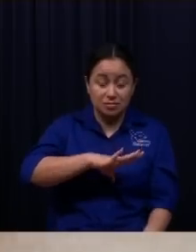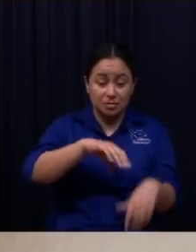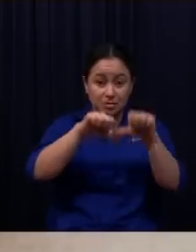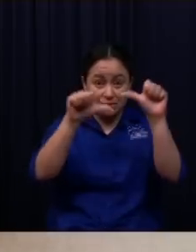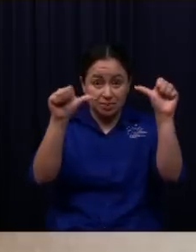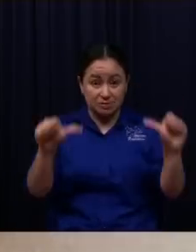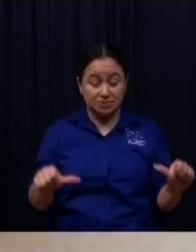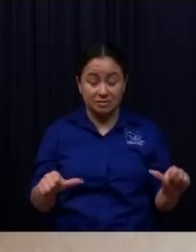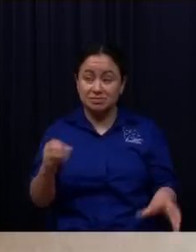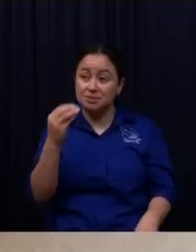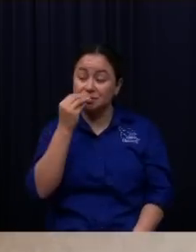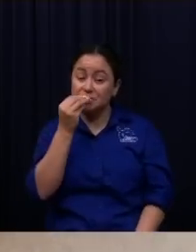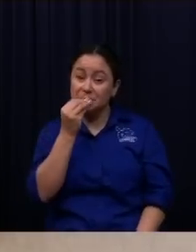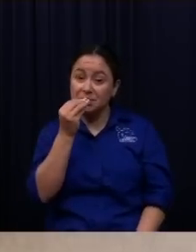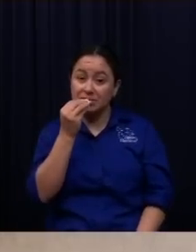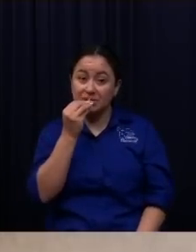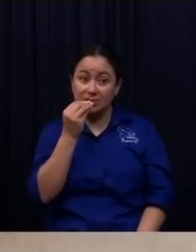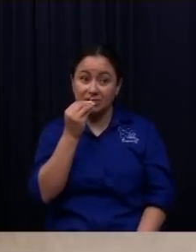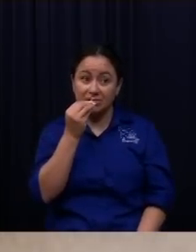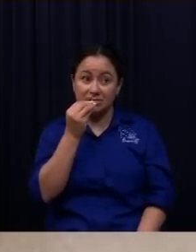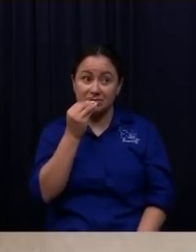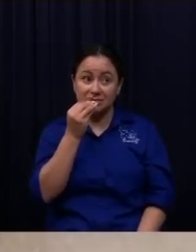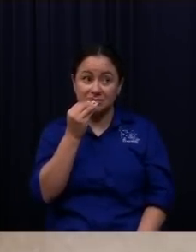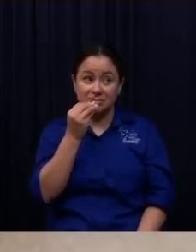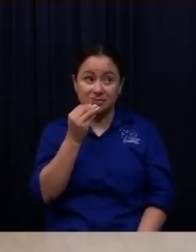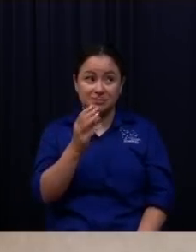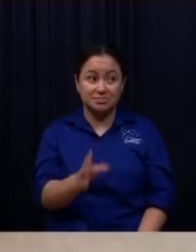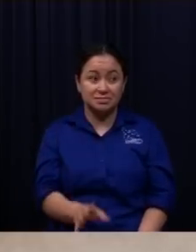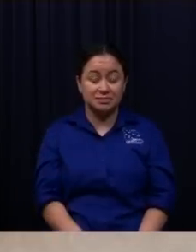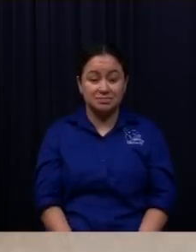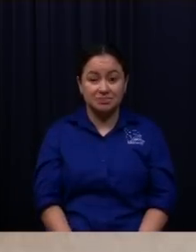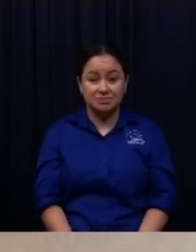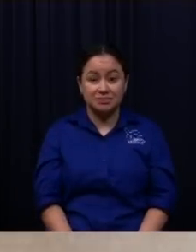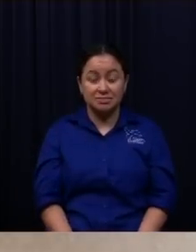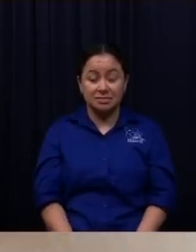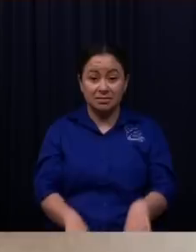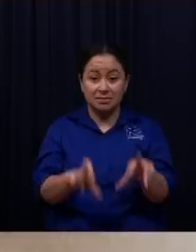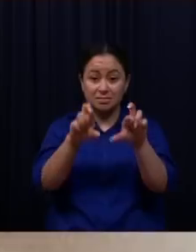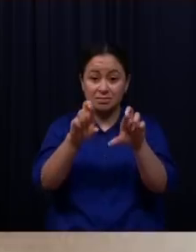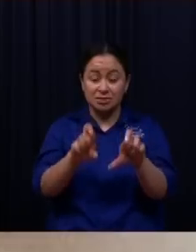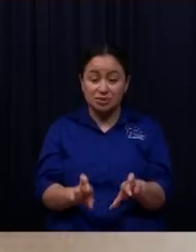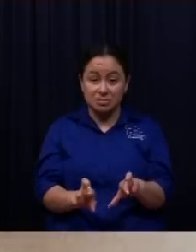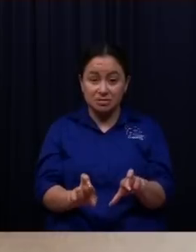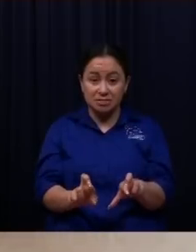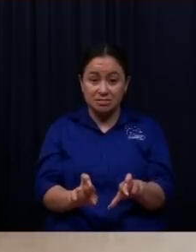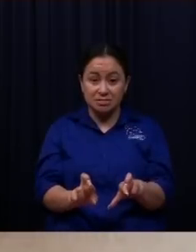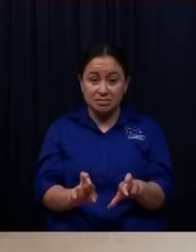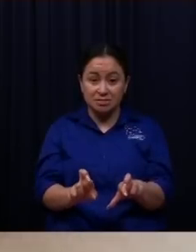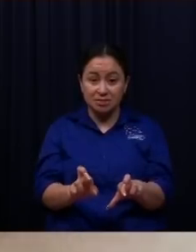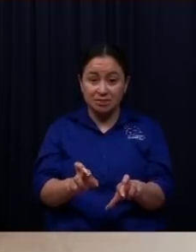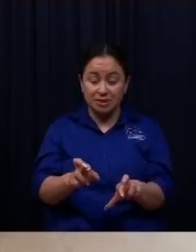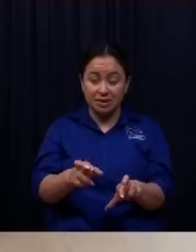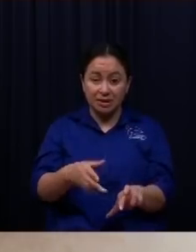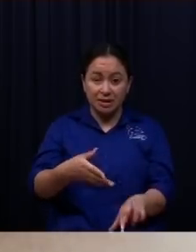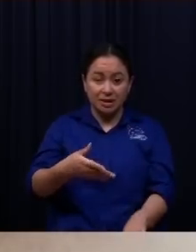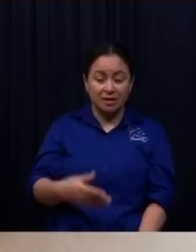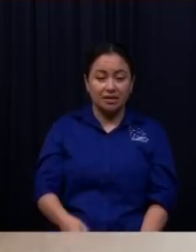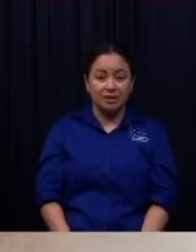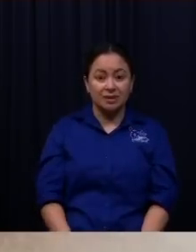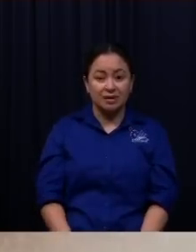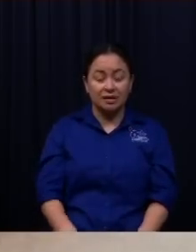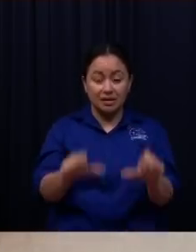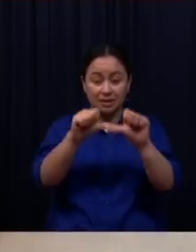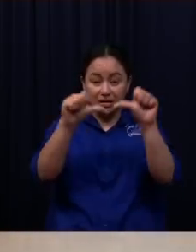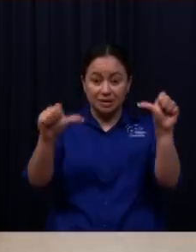pueden participar los que le sirven al altar anterior o al tabernáculo anterior. Este es un nuevo altar en